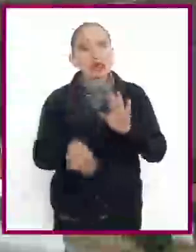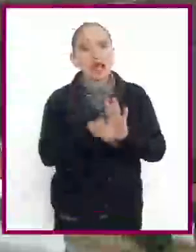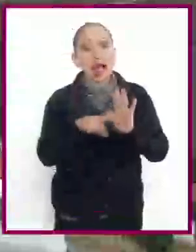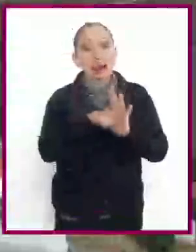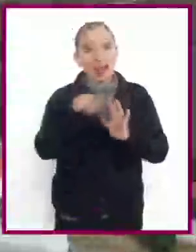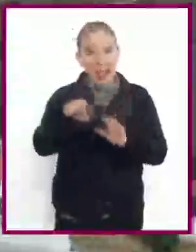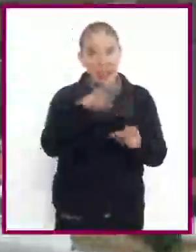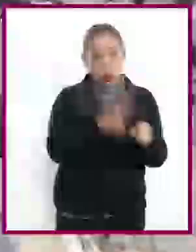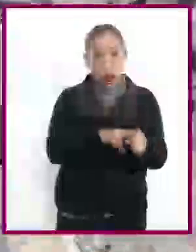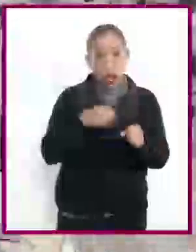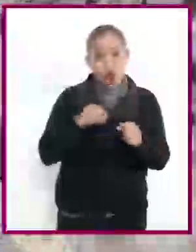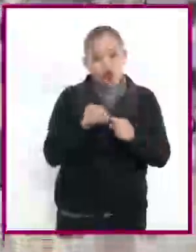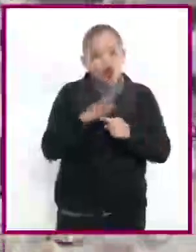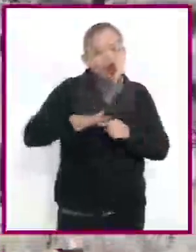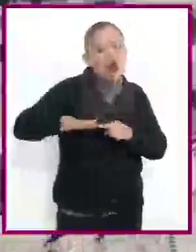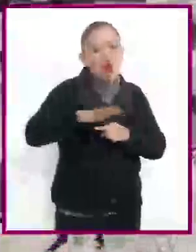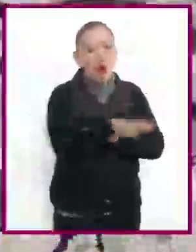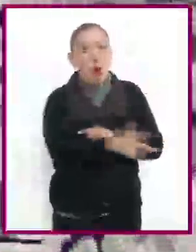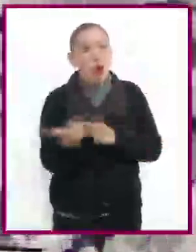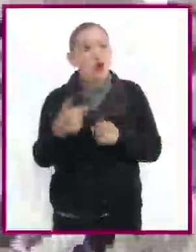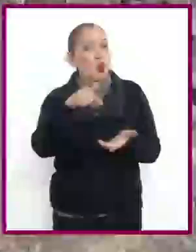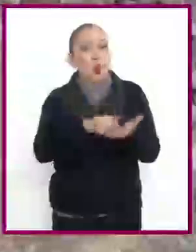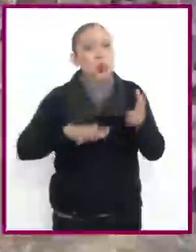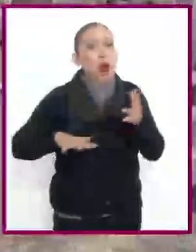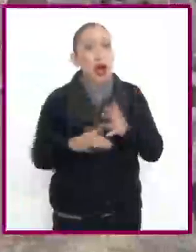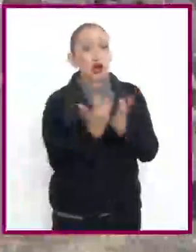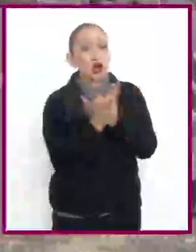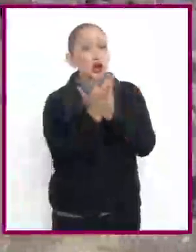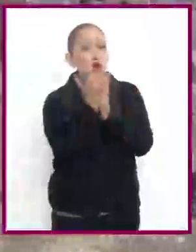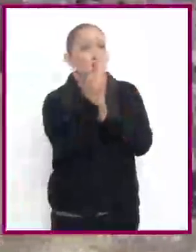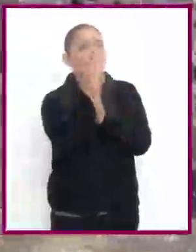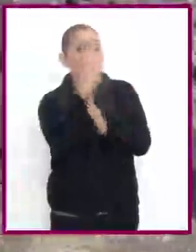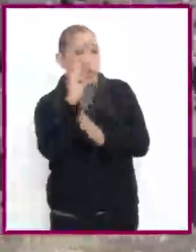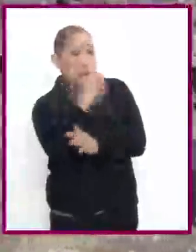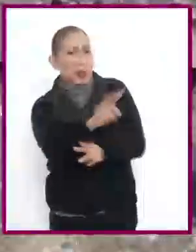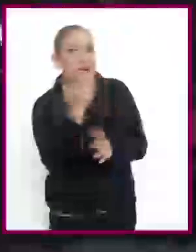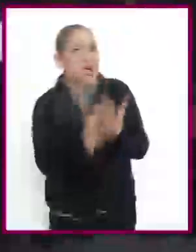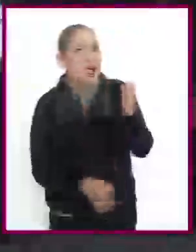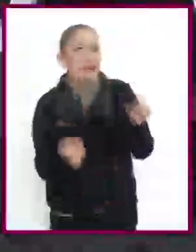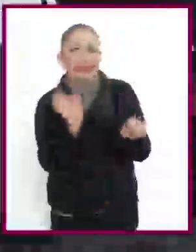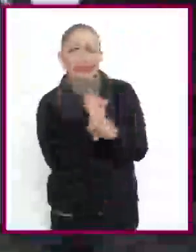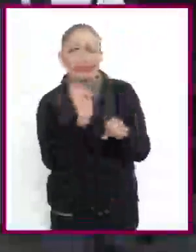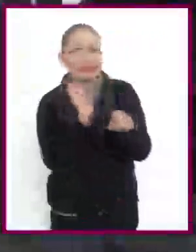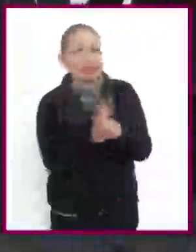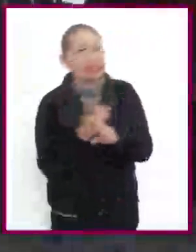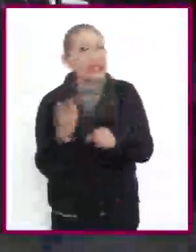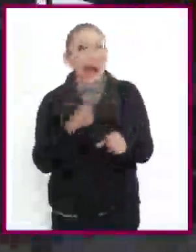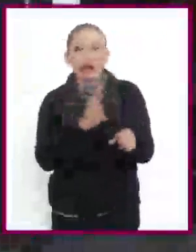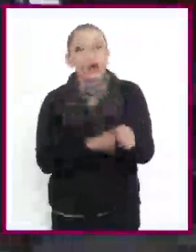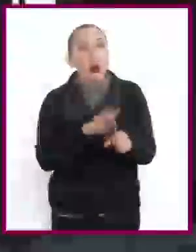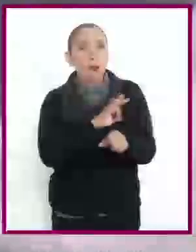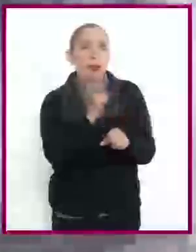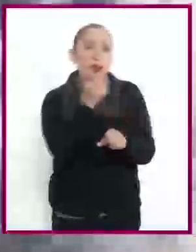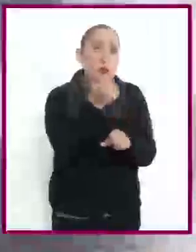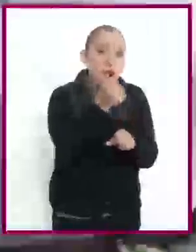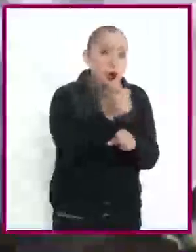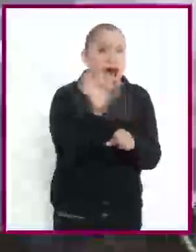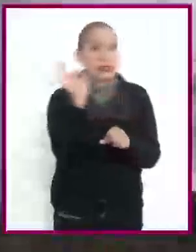debido a la violencia y a diferencias políticas y religiosas en sus comunidades. Reto 6.